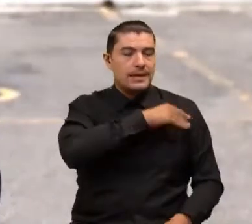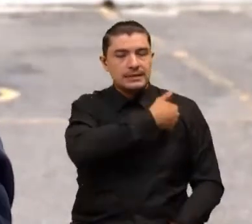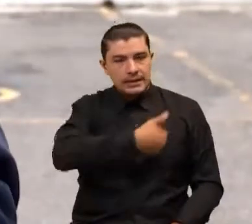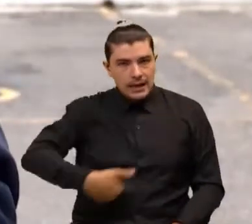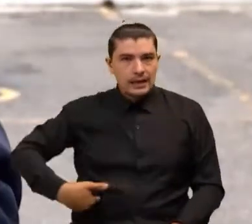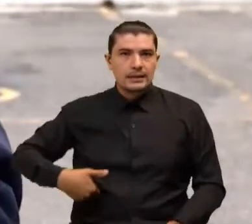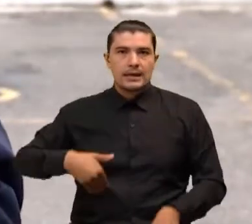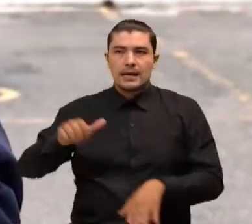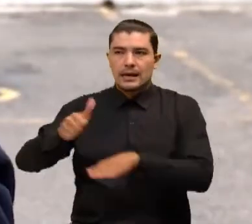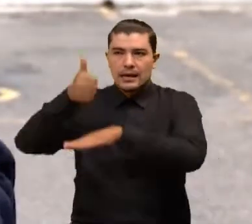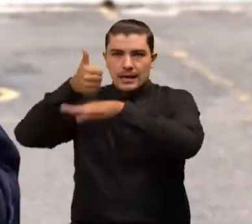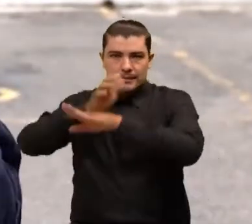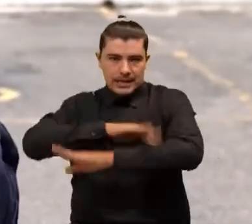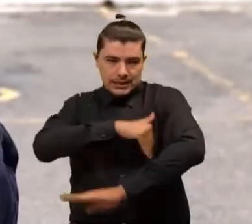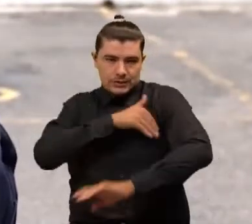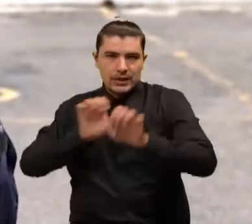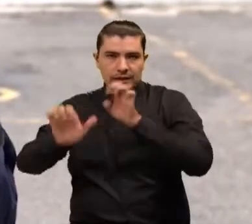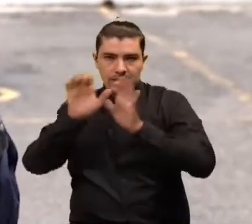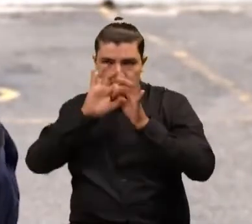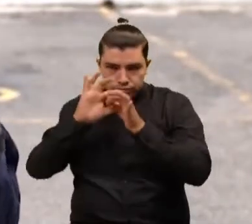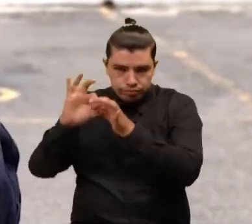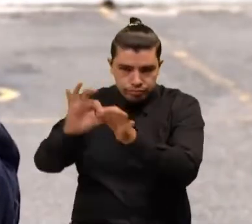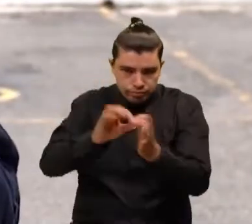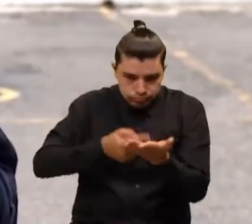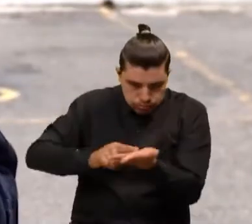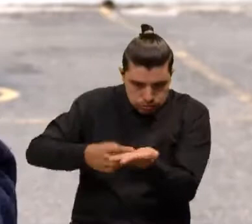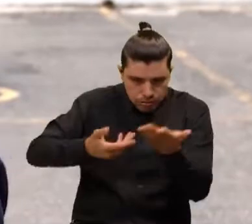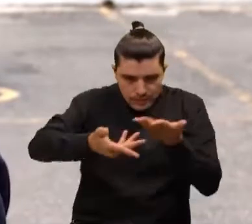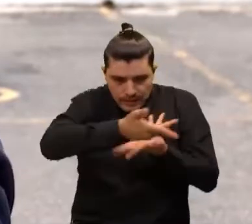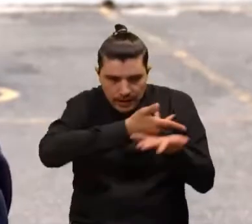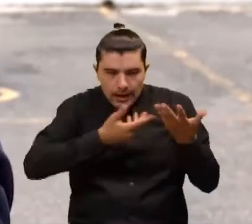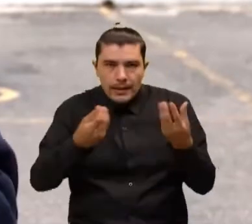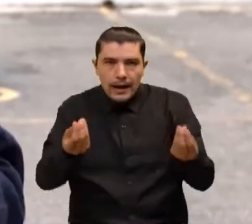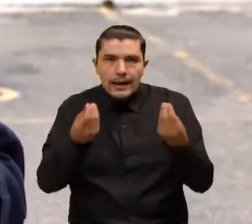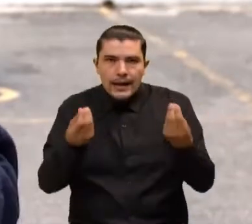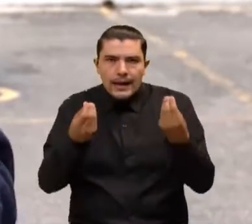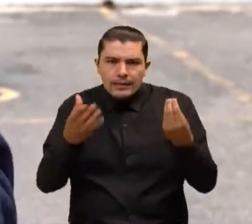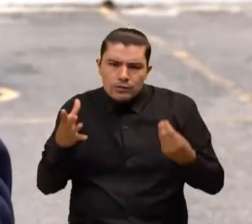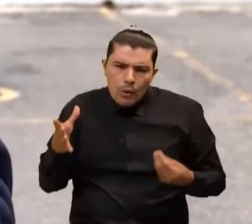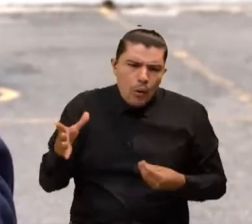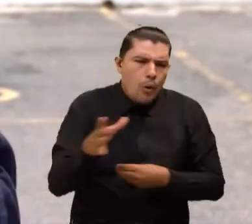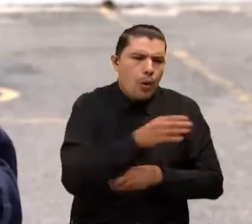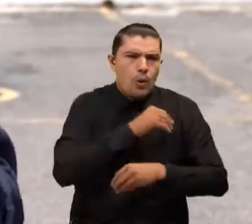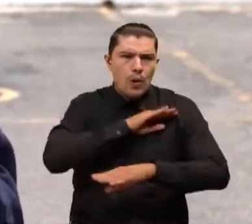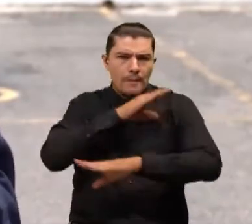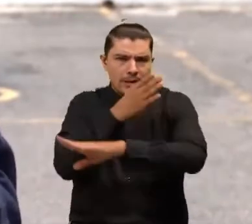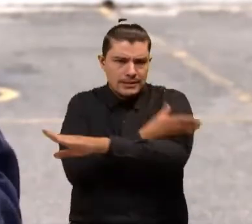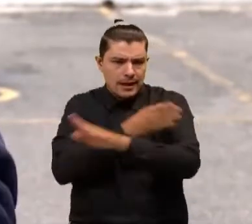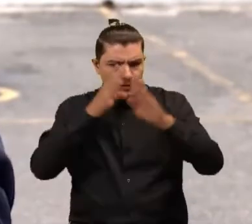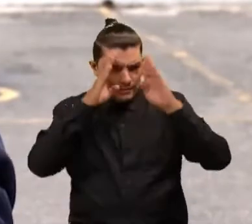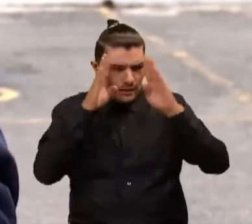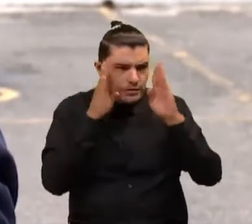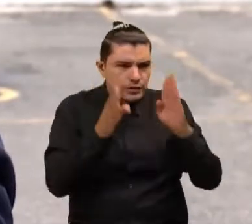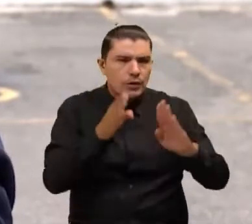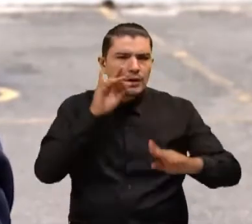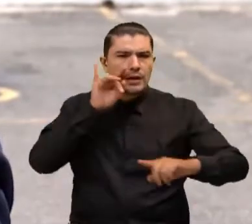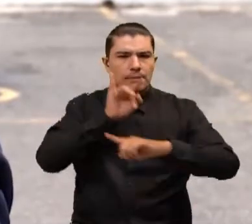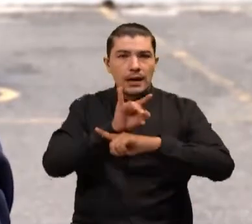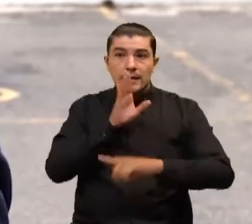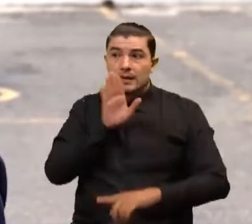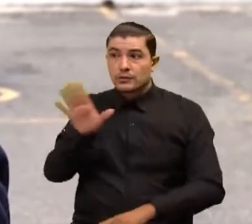mando, para que conjuguemos también todas las capacidades. Y esta visita que vamos a tener de los